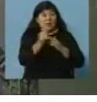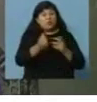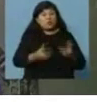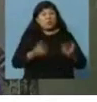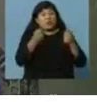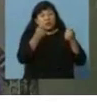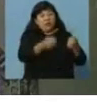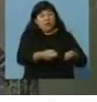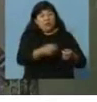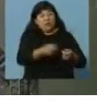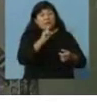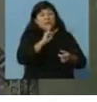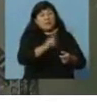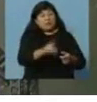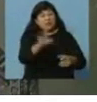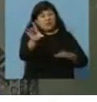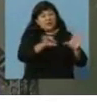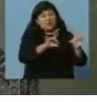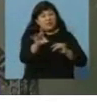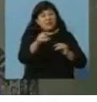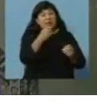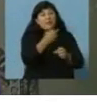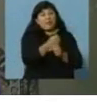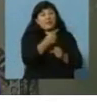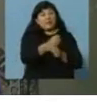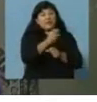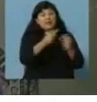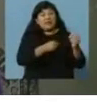la problemática